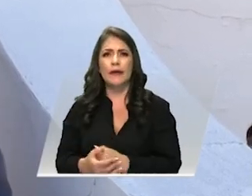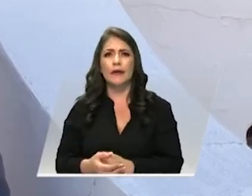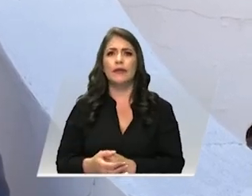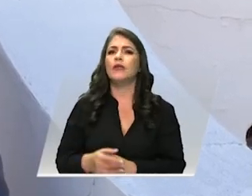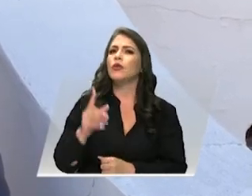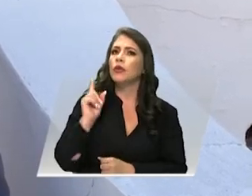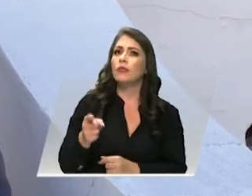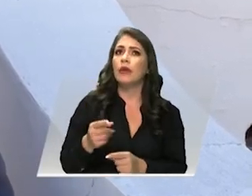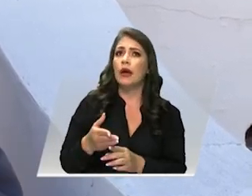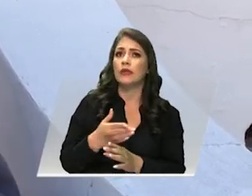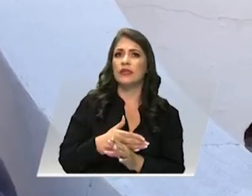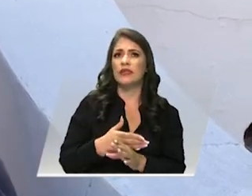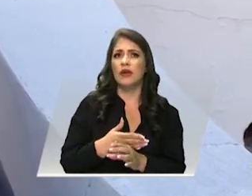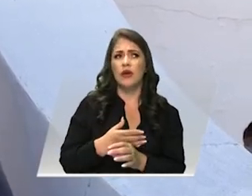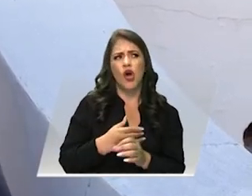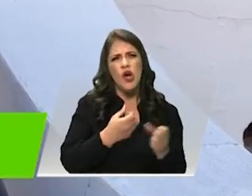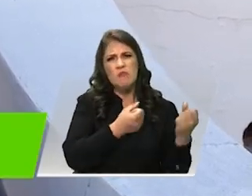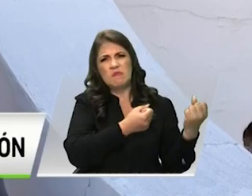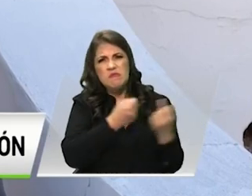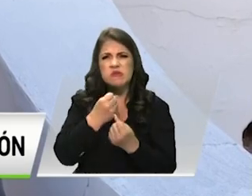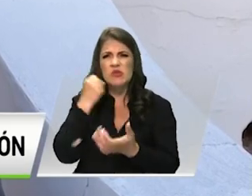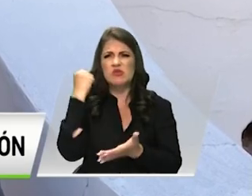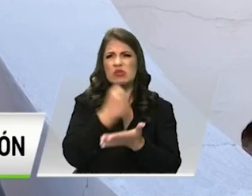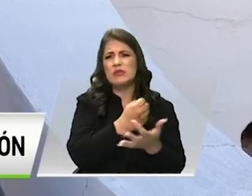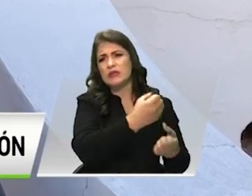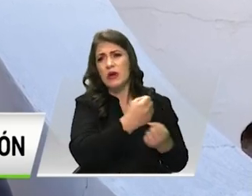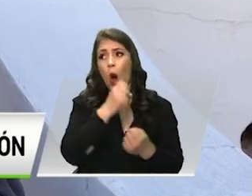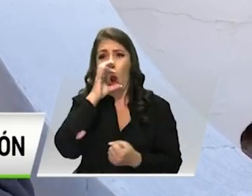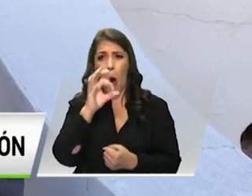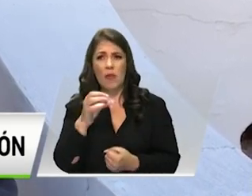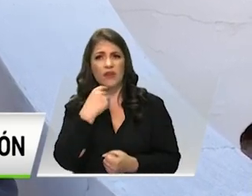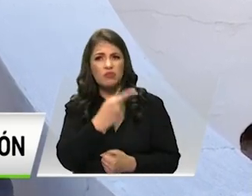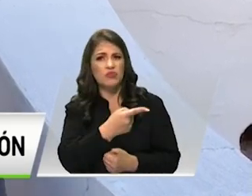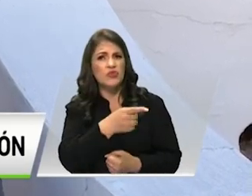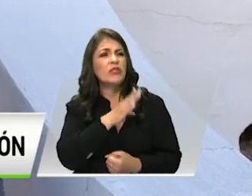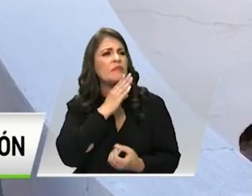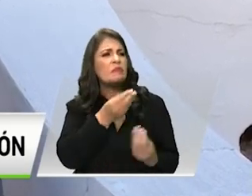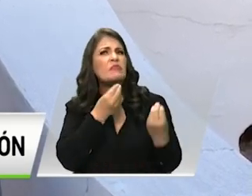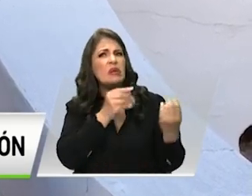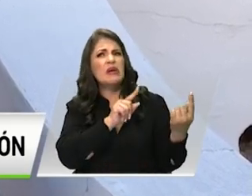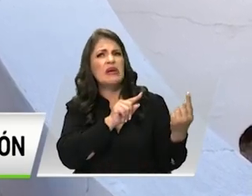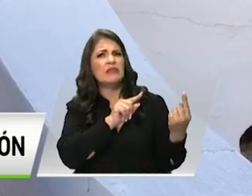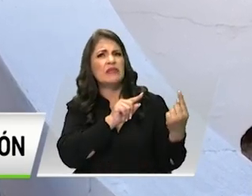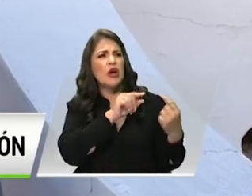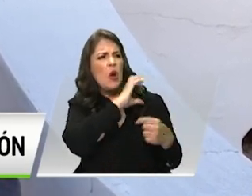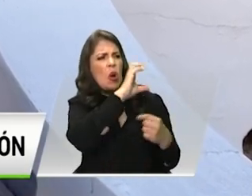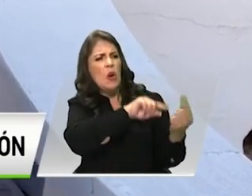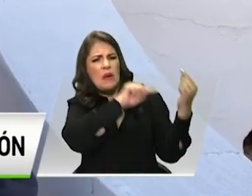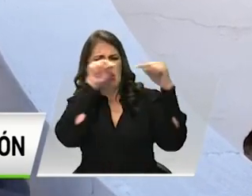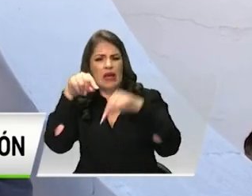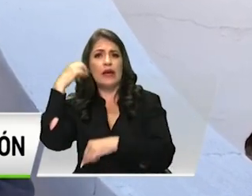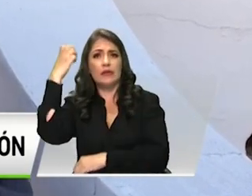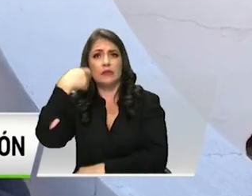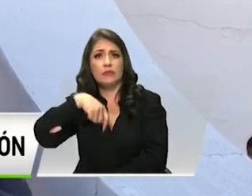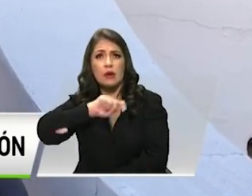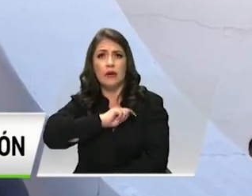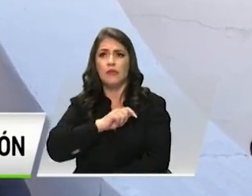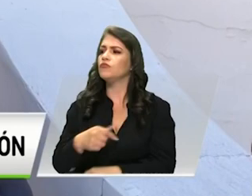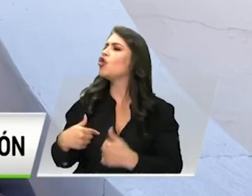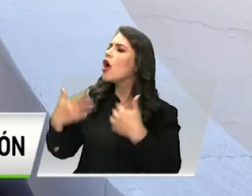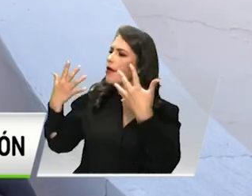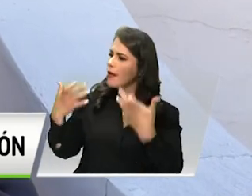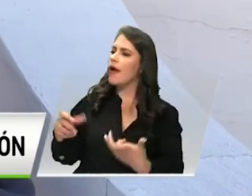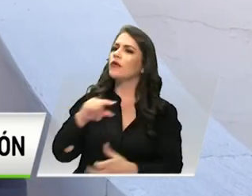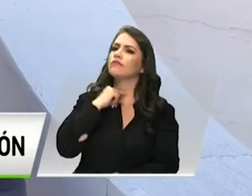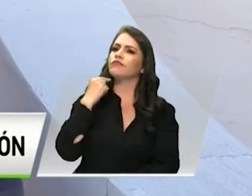lo bajaban a la fuerza le dijo el miliciano: ¿y usted para qué se vino de tan lejos, a qué? Y le dijo: no, yo quiero ser